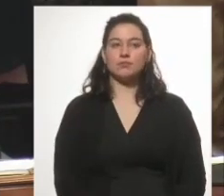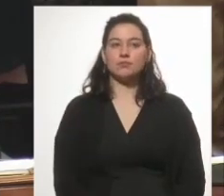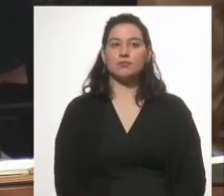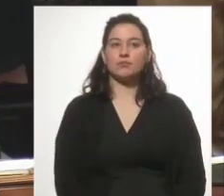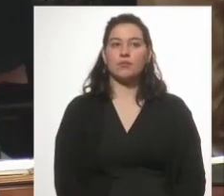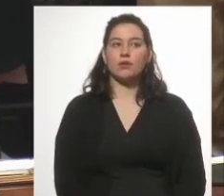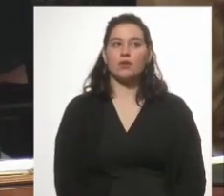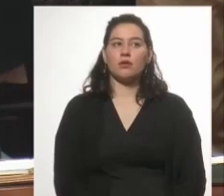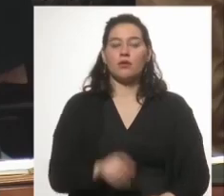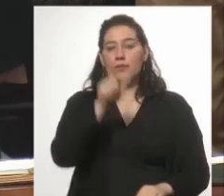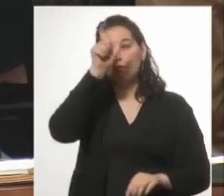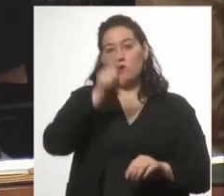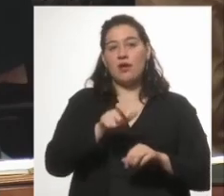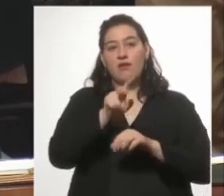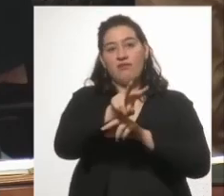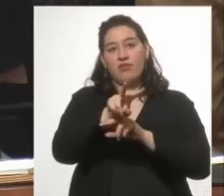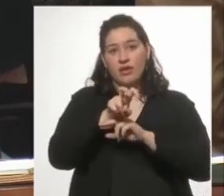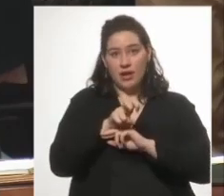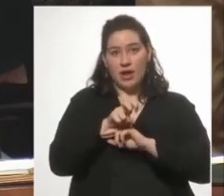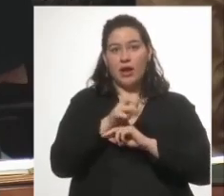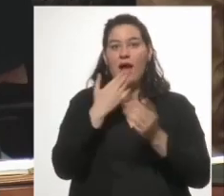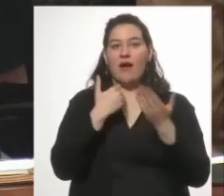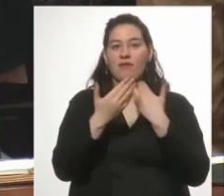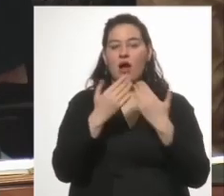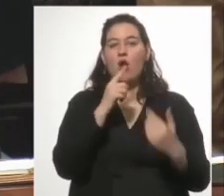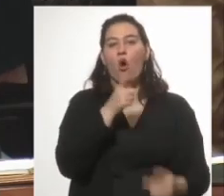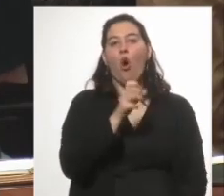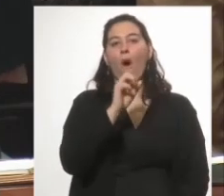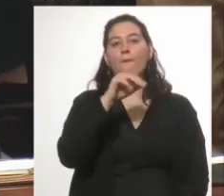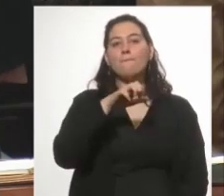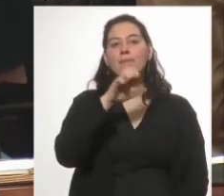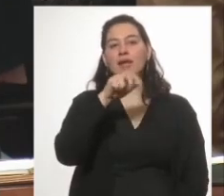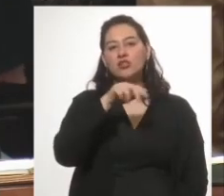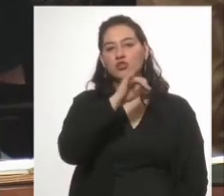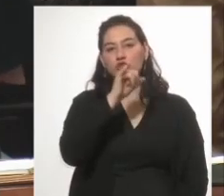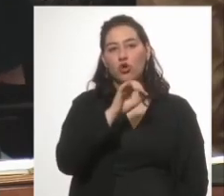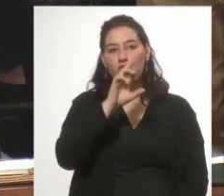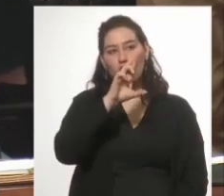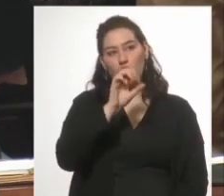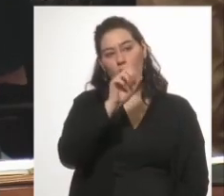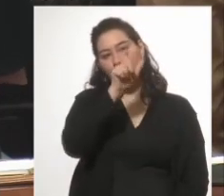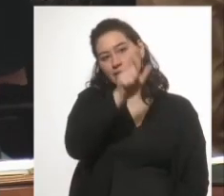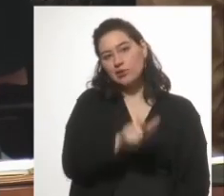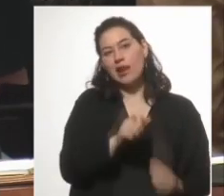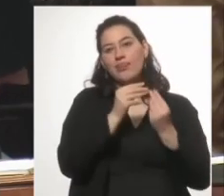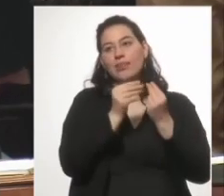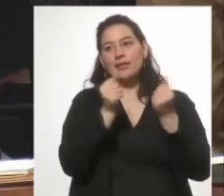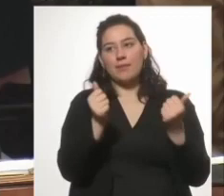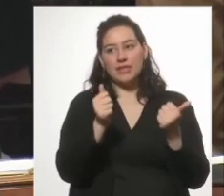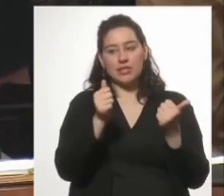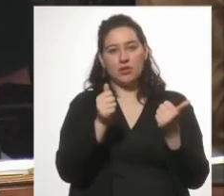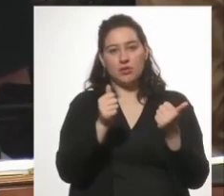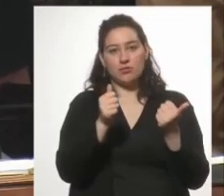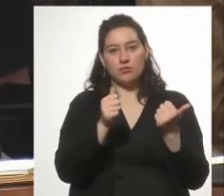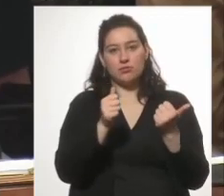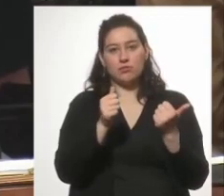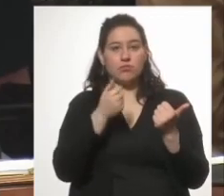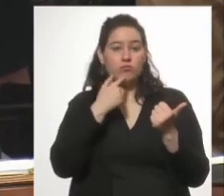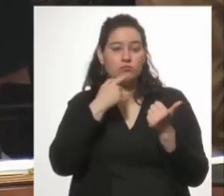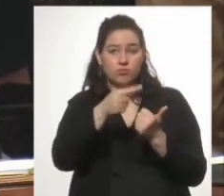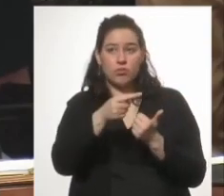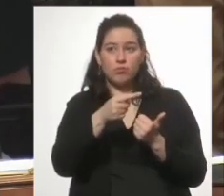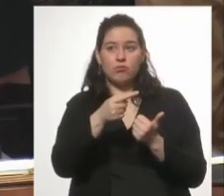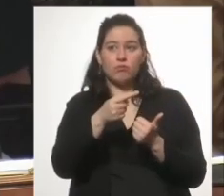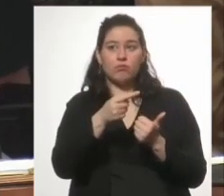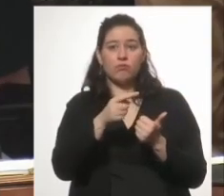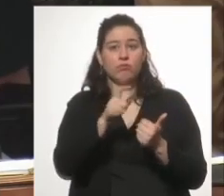El fiscal habla de Roberto Gómez Oro como un desaparecido en su acusación. No